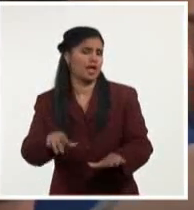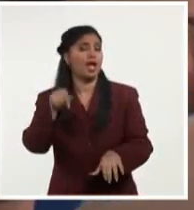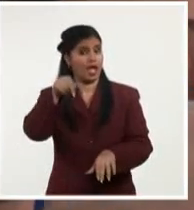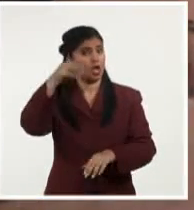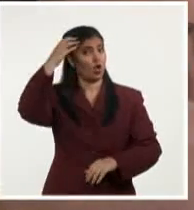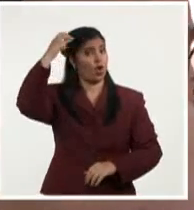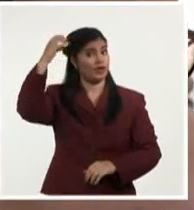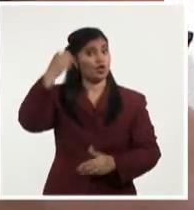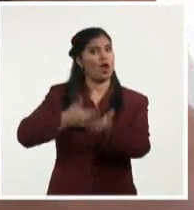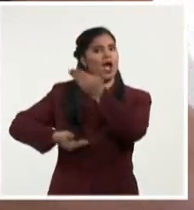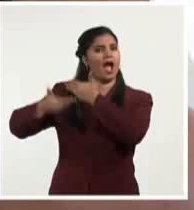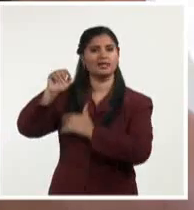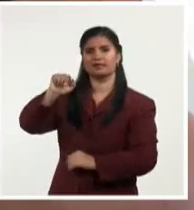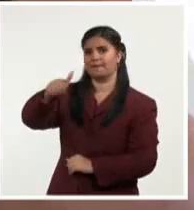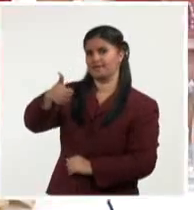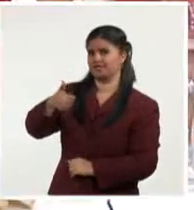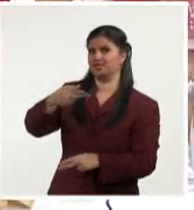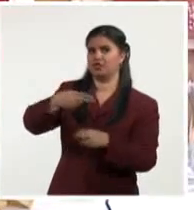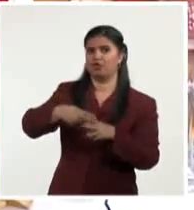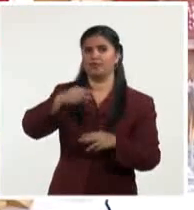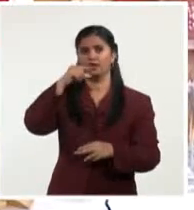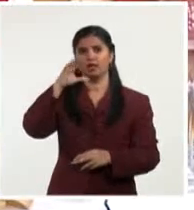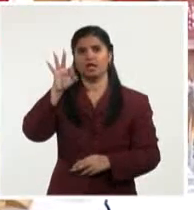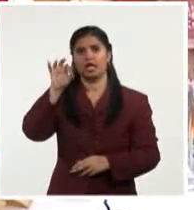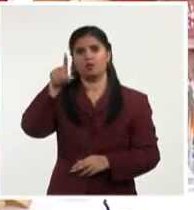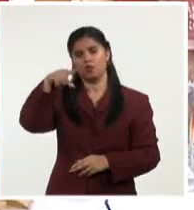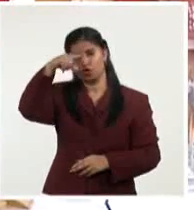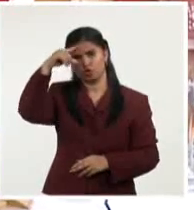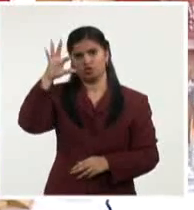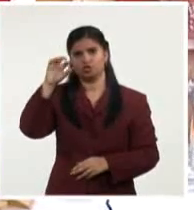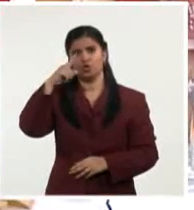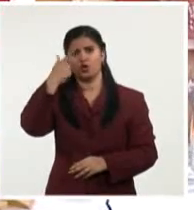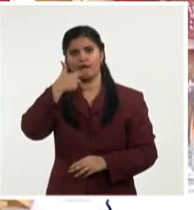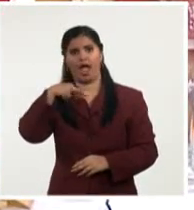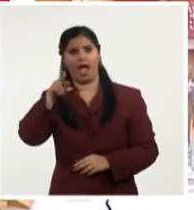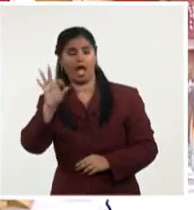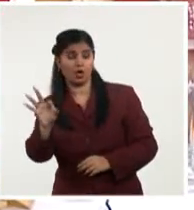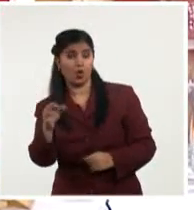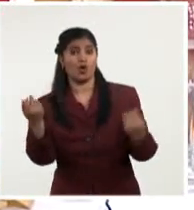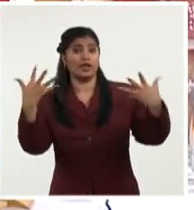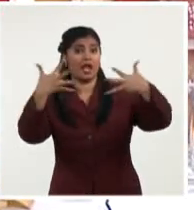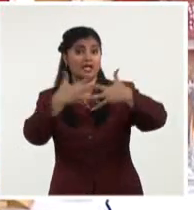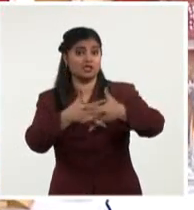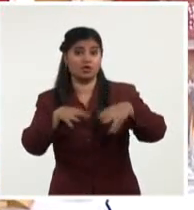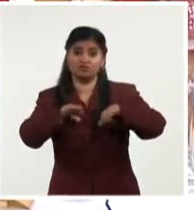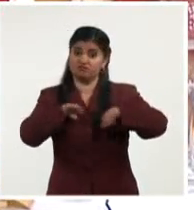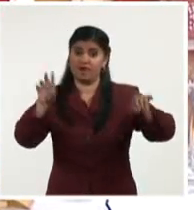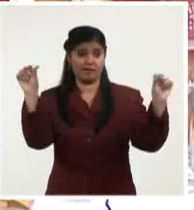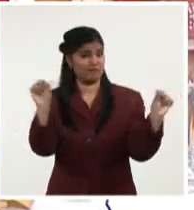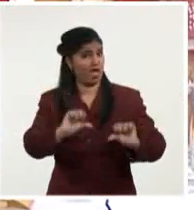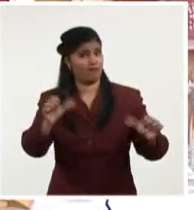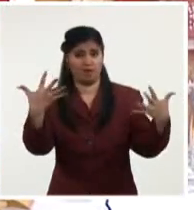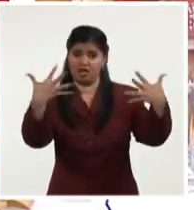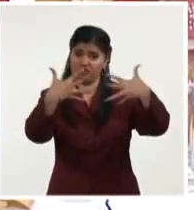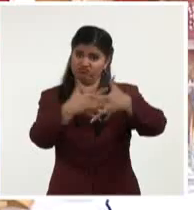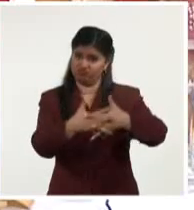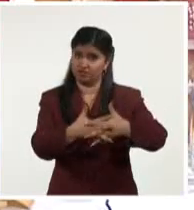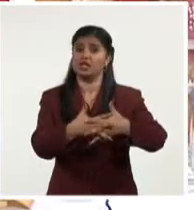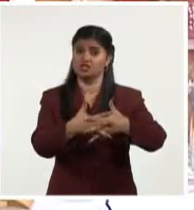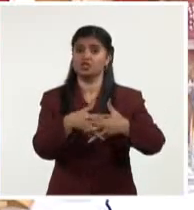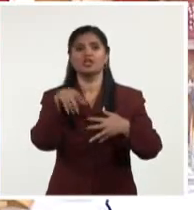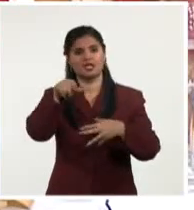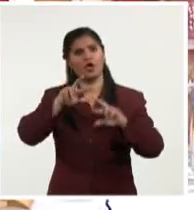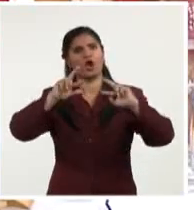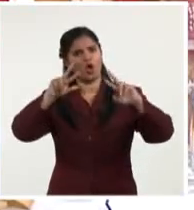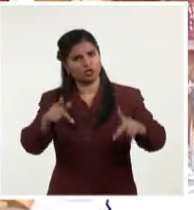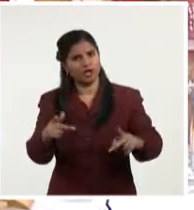Bolsonaro, quien reconoció en 2019 al exdiputado opositor Juan Guaidó como presidente interino de Venezuela, desconociendo